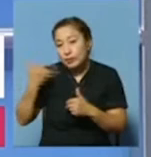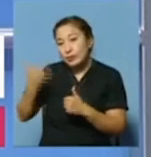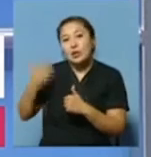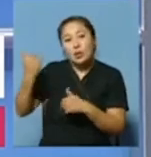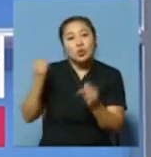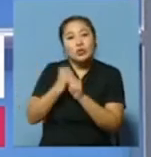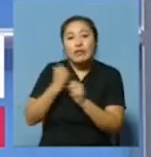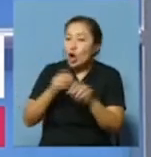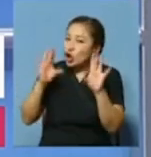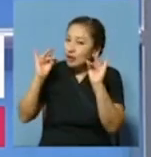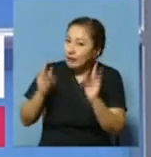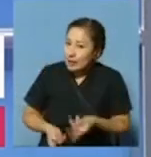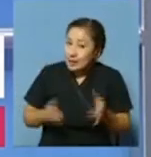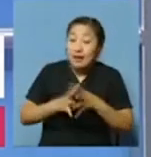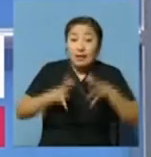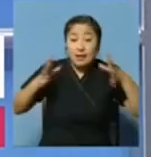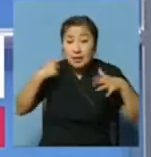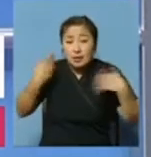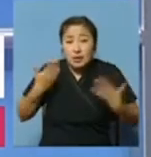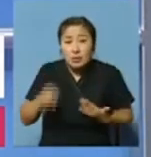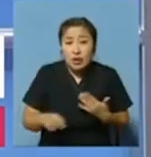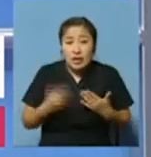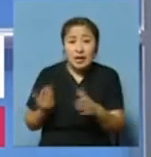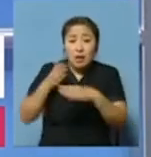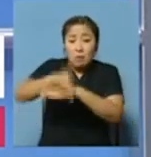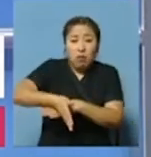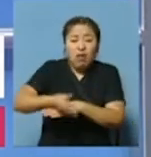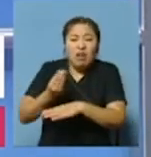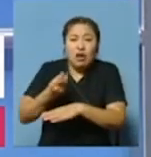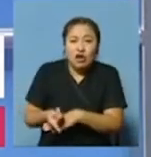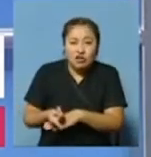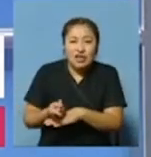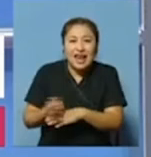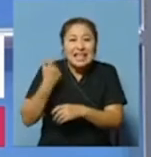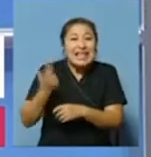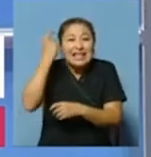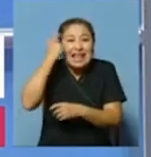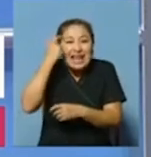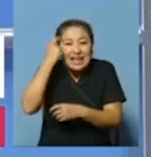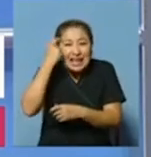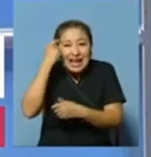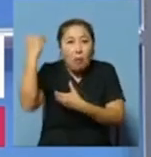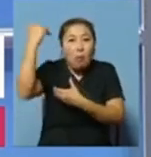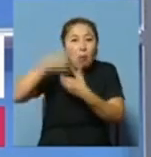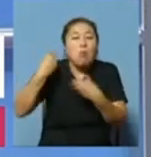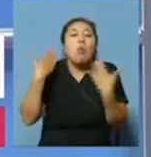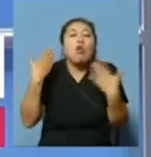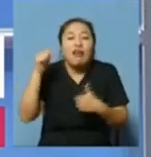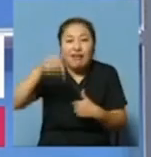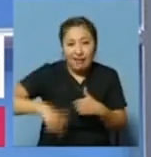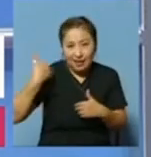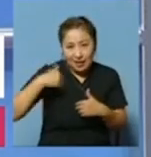tener un trabajo muy grande para poder meter en la concepción del poder en la argentina